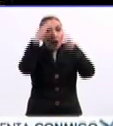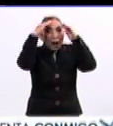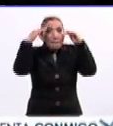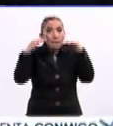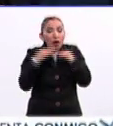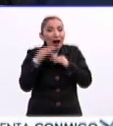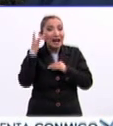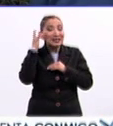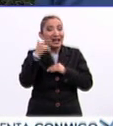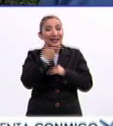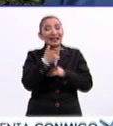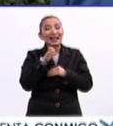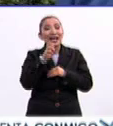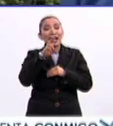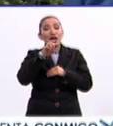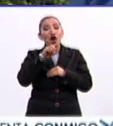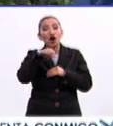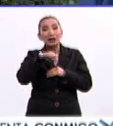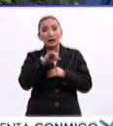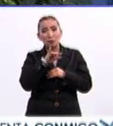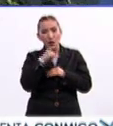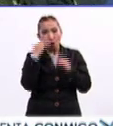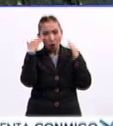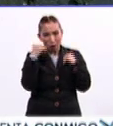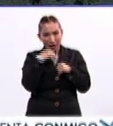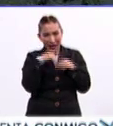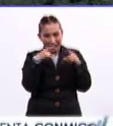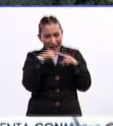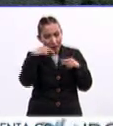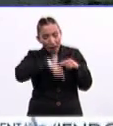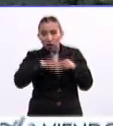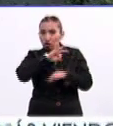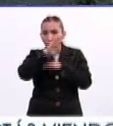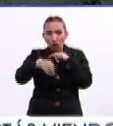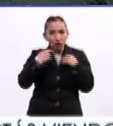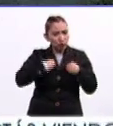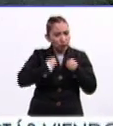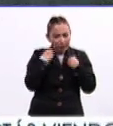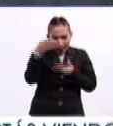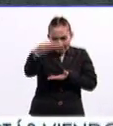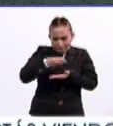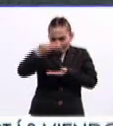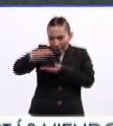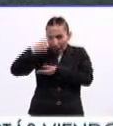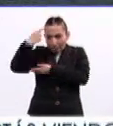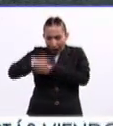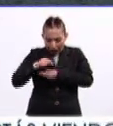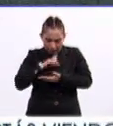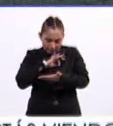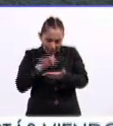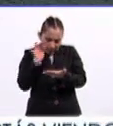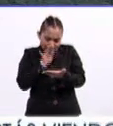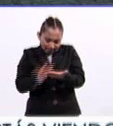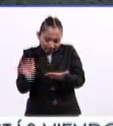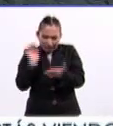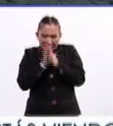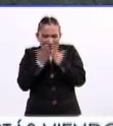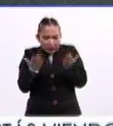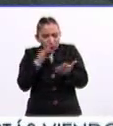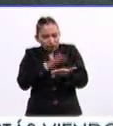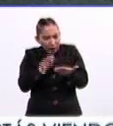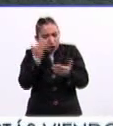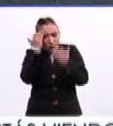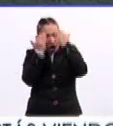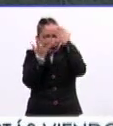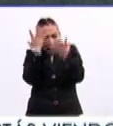hizo todo lo que estuvo en sus manos a lo largo de su vida para poder acceder al conocimiento